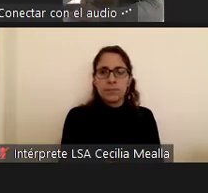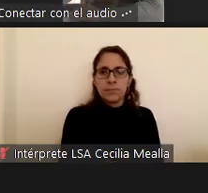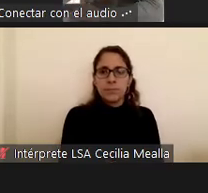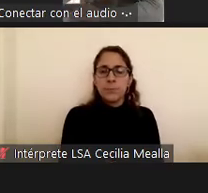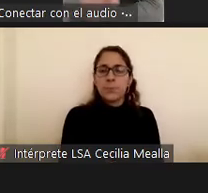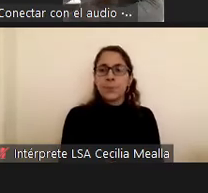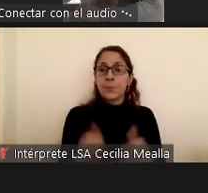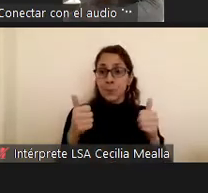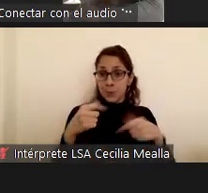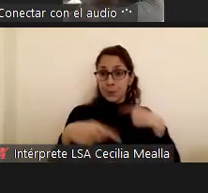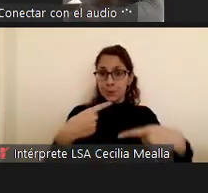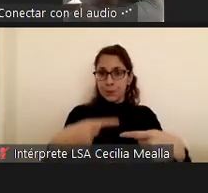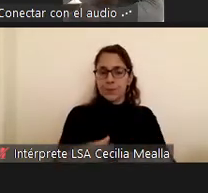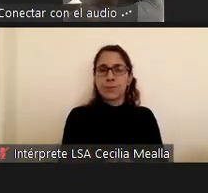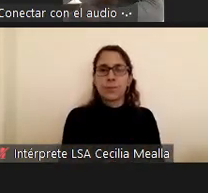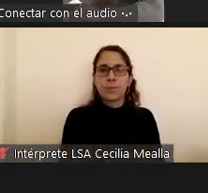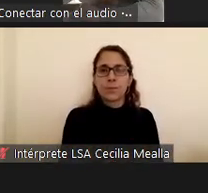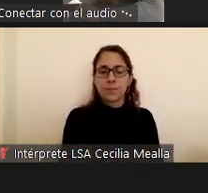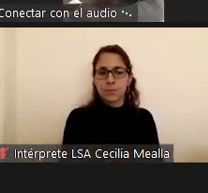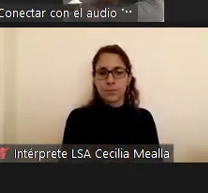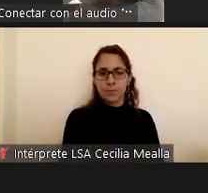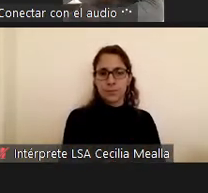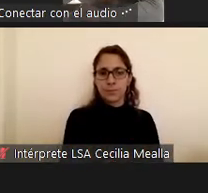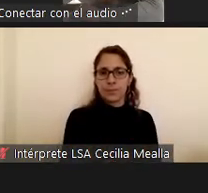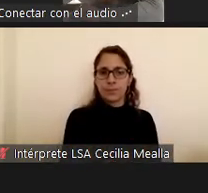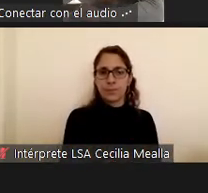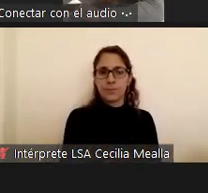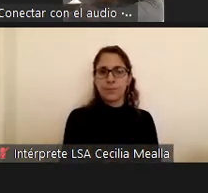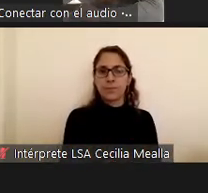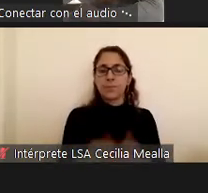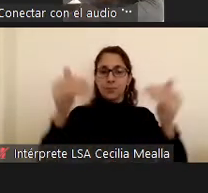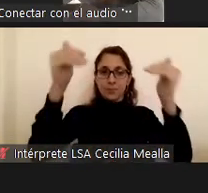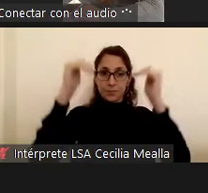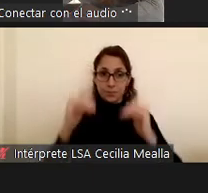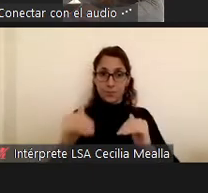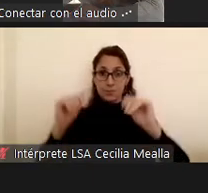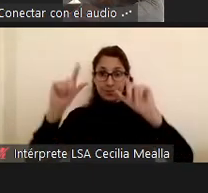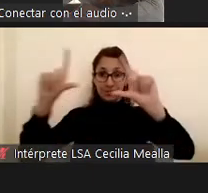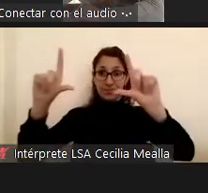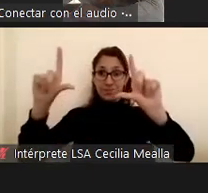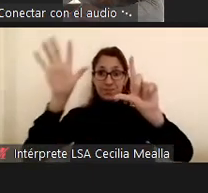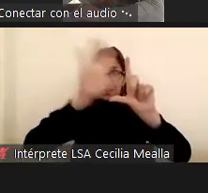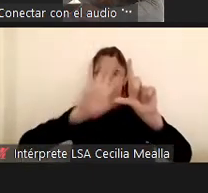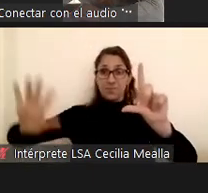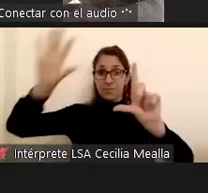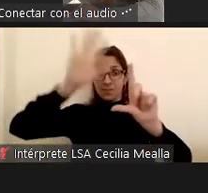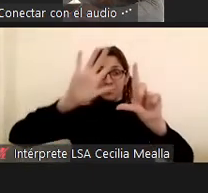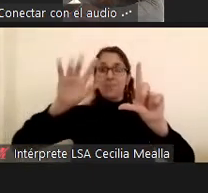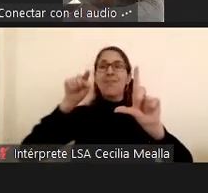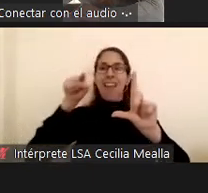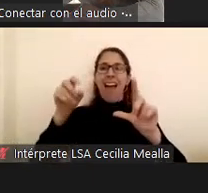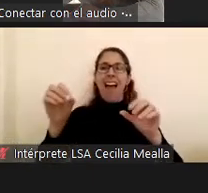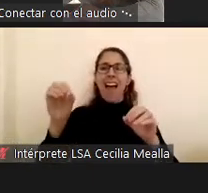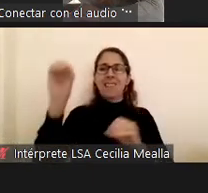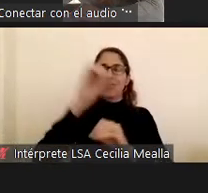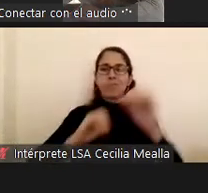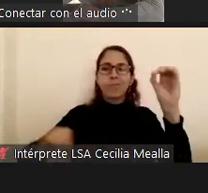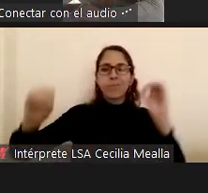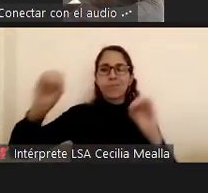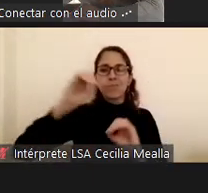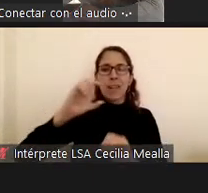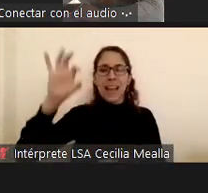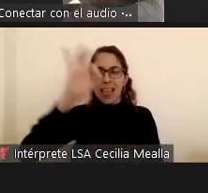Bueno, sí. Bueno, entonces, acá en esta, por ejemplo, ven células, entonces ya es más fácil, ¿sí?